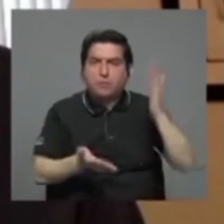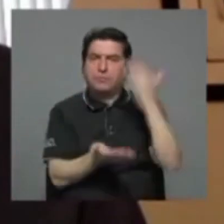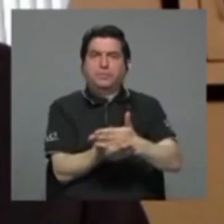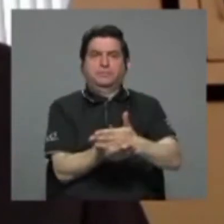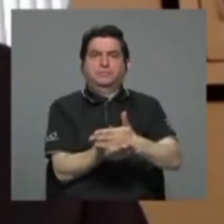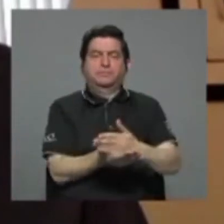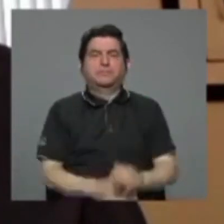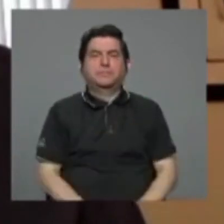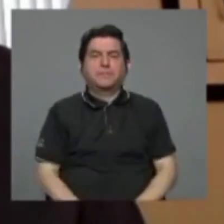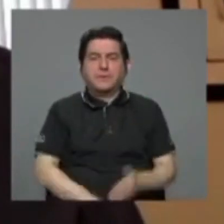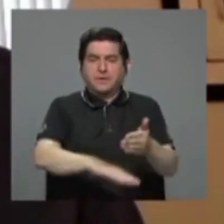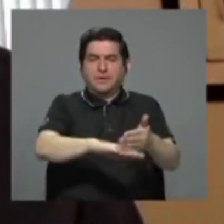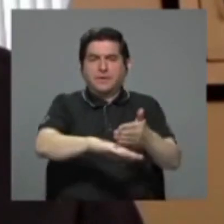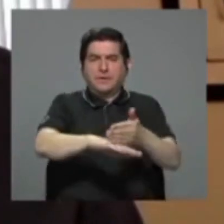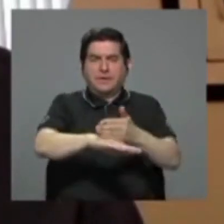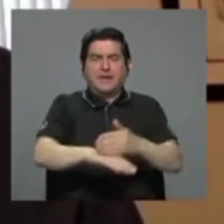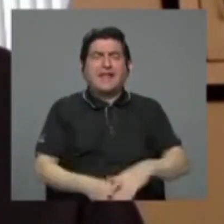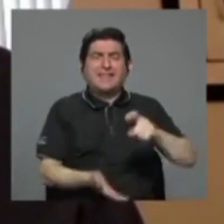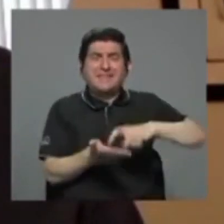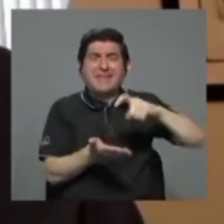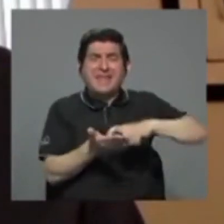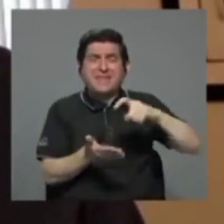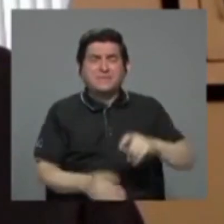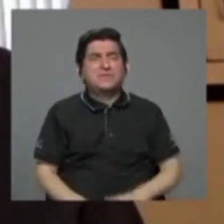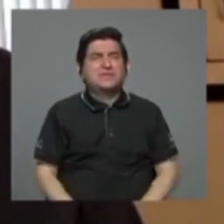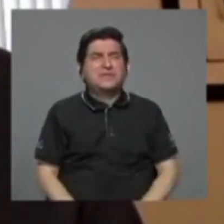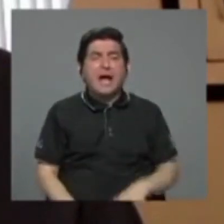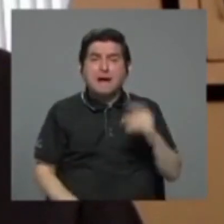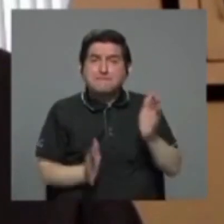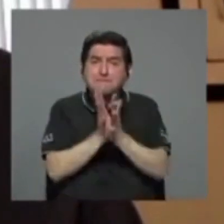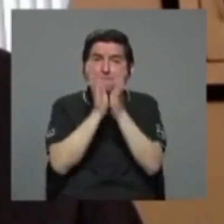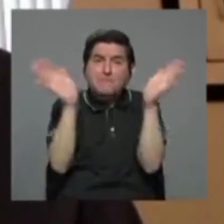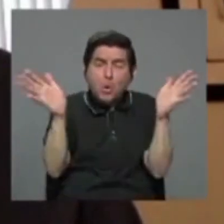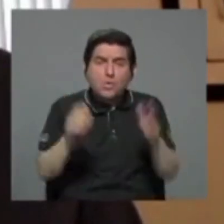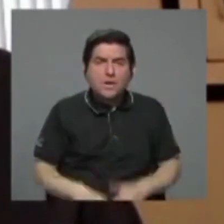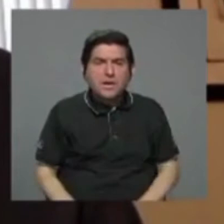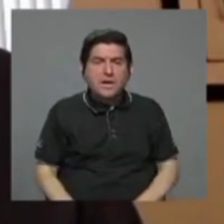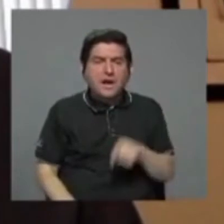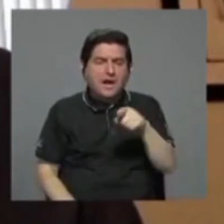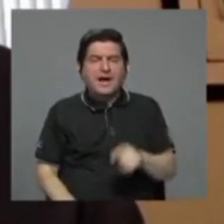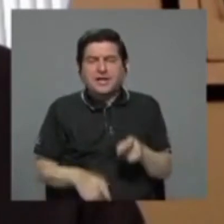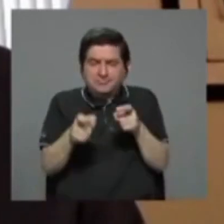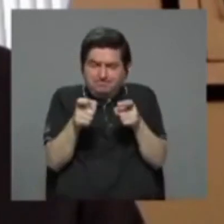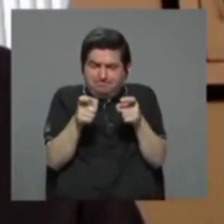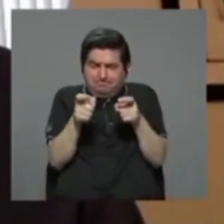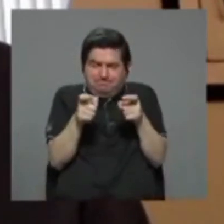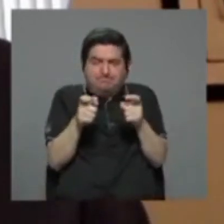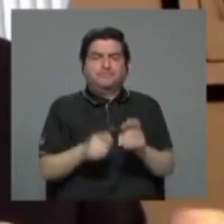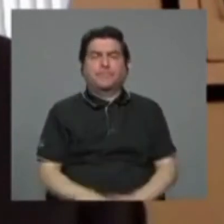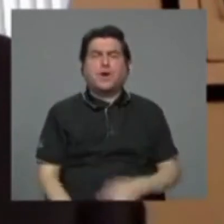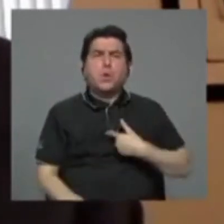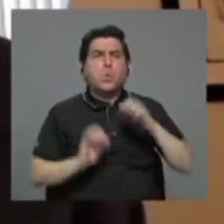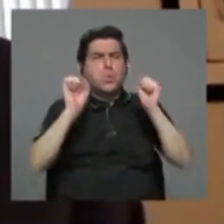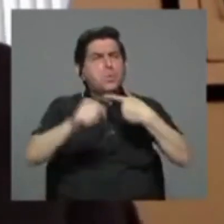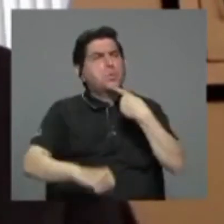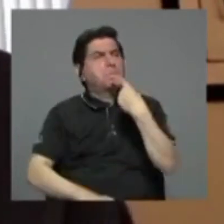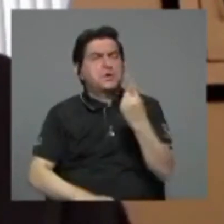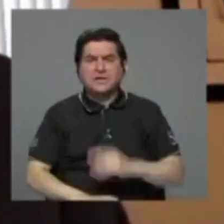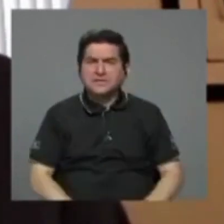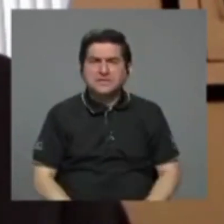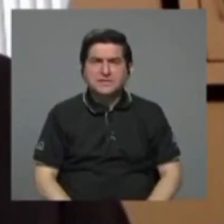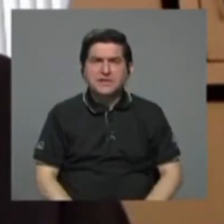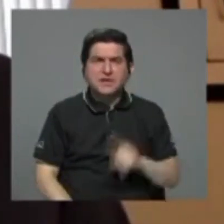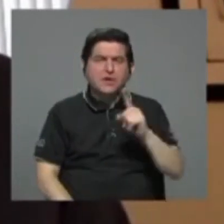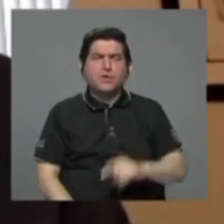El crecimiento de la deuda externa, de la deuda pública se ha temperado y uno puede decir que hay